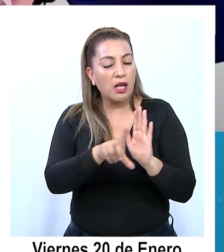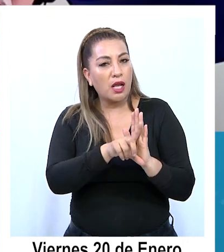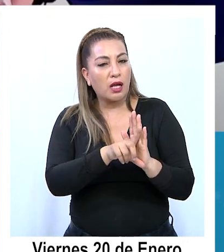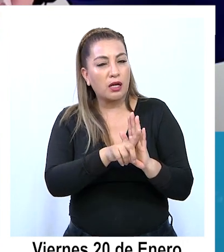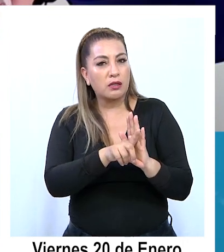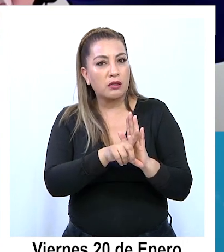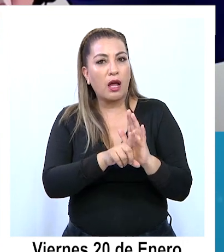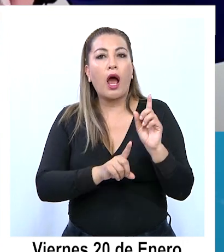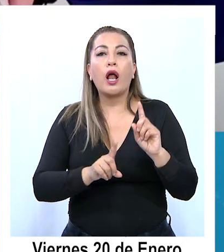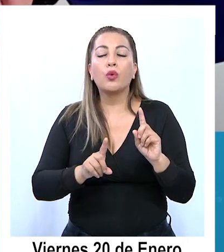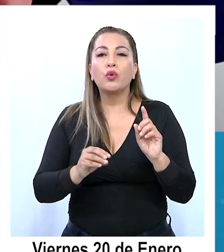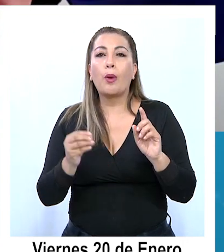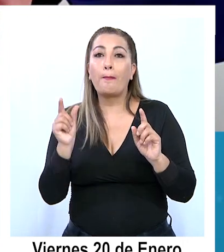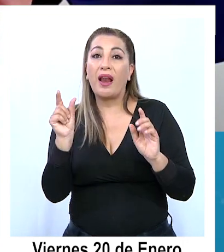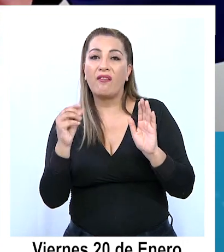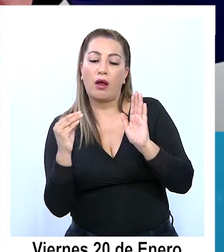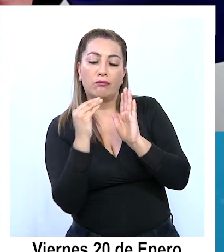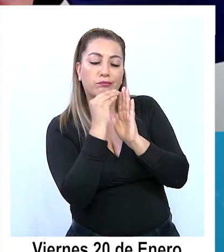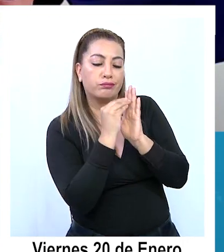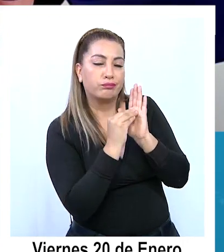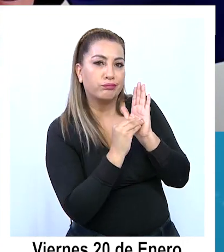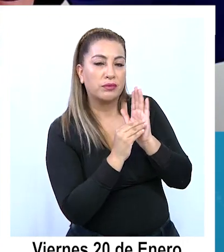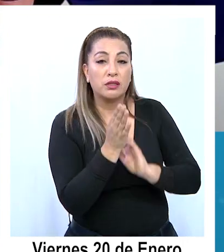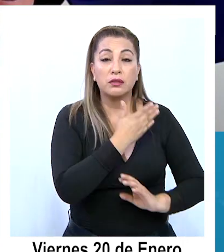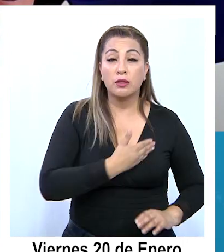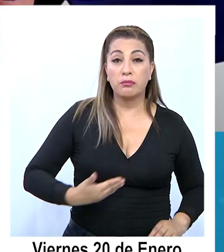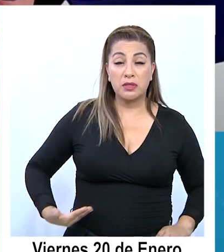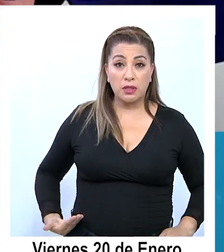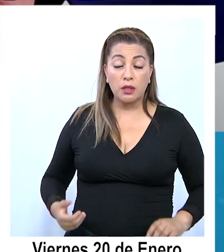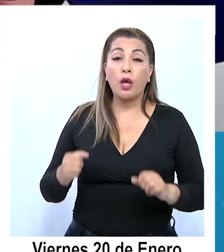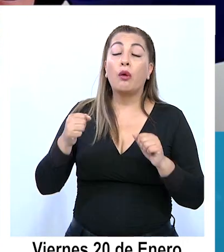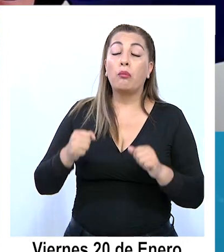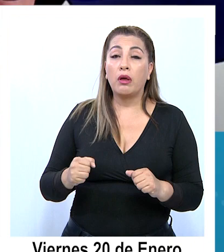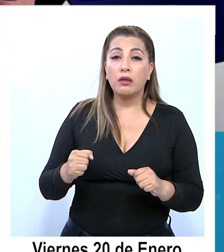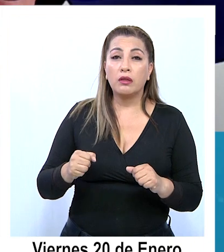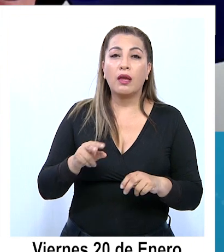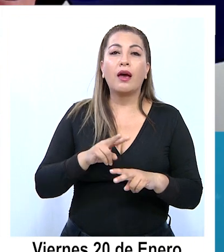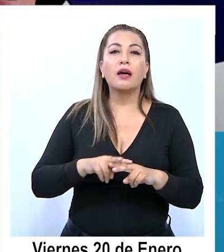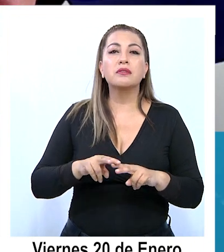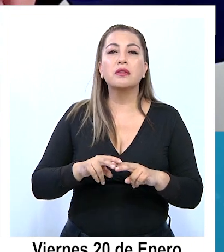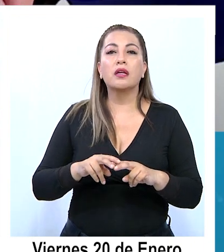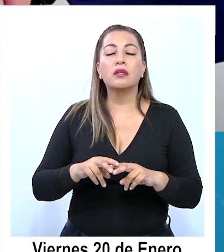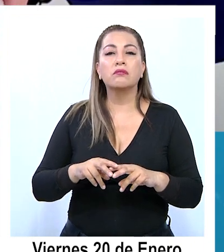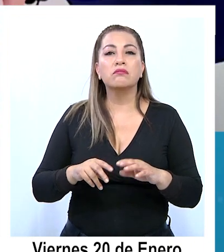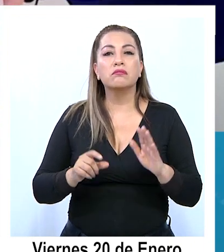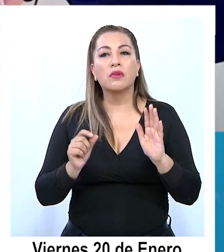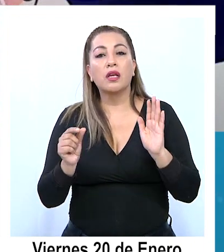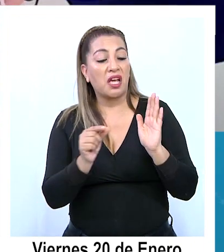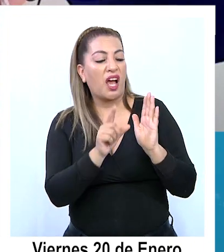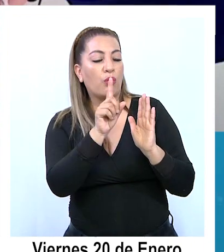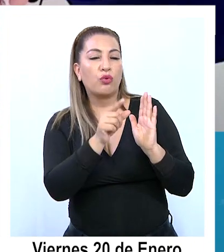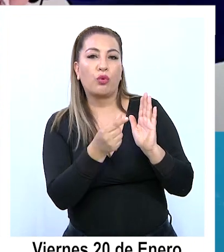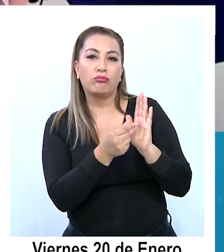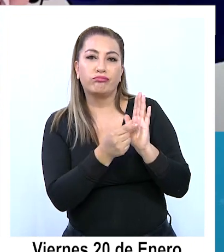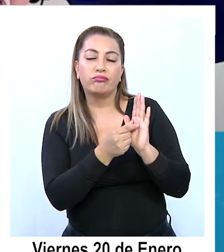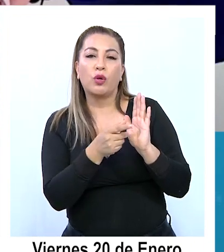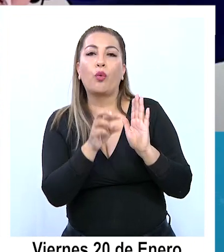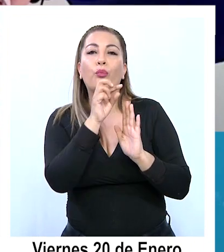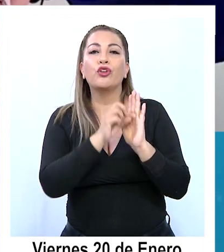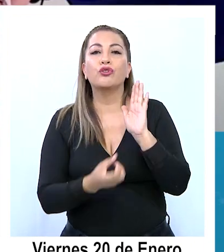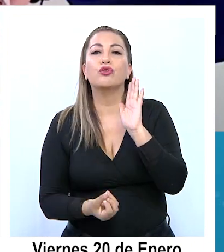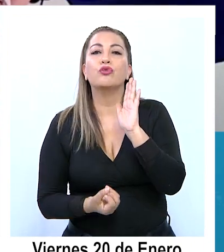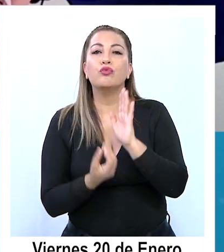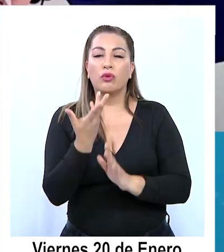hacer indicaciones, y el Ejecutivo, si el proyecto no le gustaba, puede presentar una indicación sustitutiva, que es un proyecto